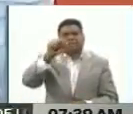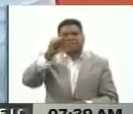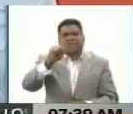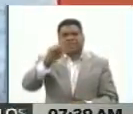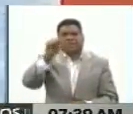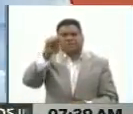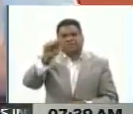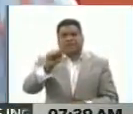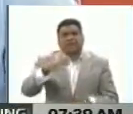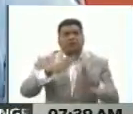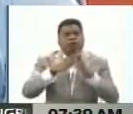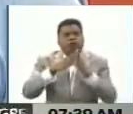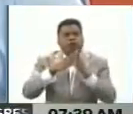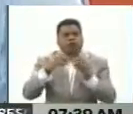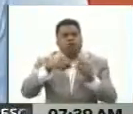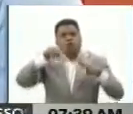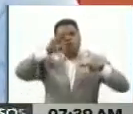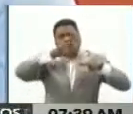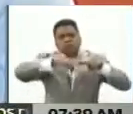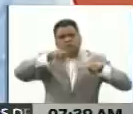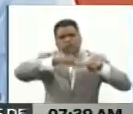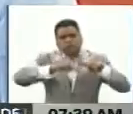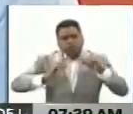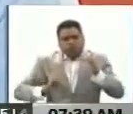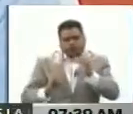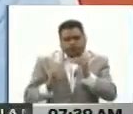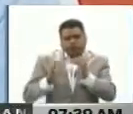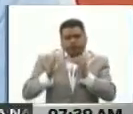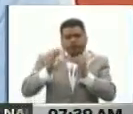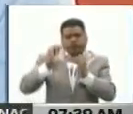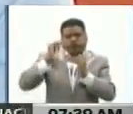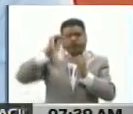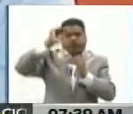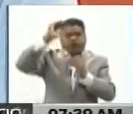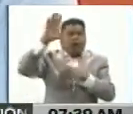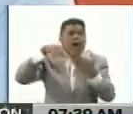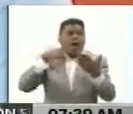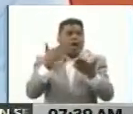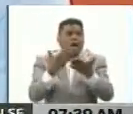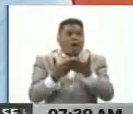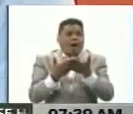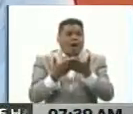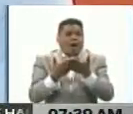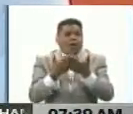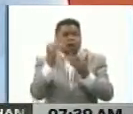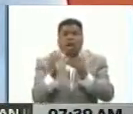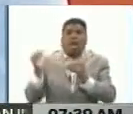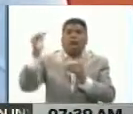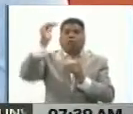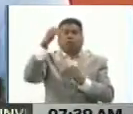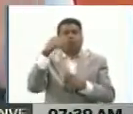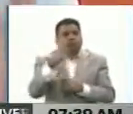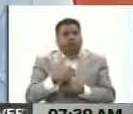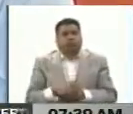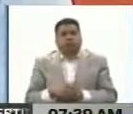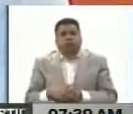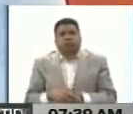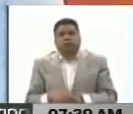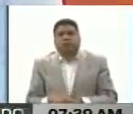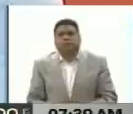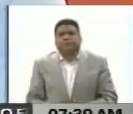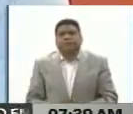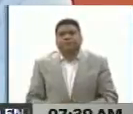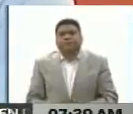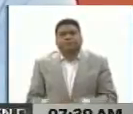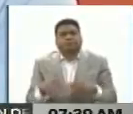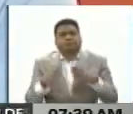atravesar, un paisaje social que nos habla un poco de la historia de la traición a la federación y la sucesión de traiciones que se vinieron